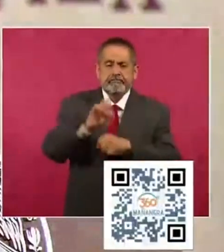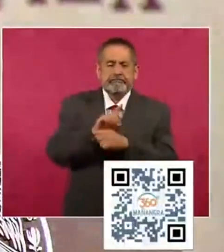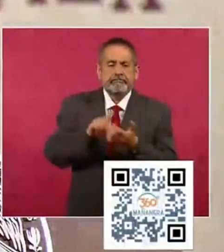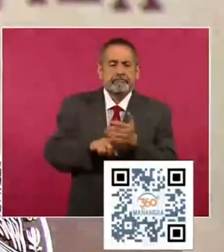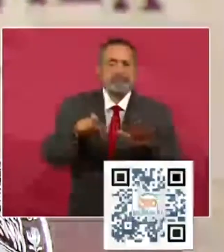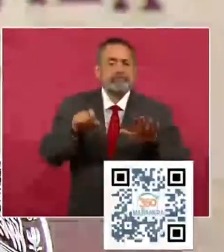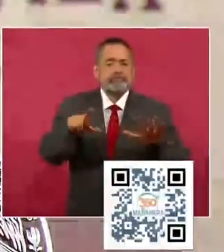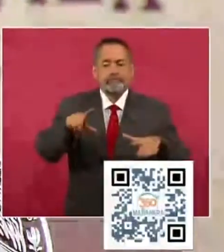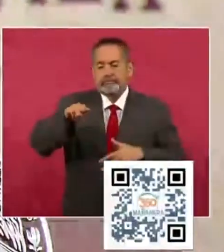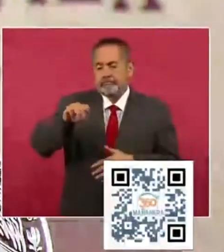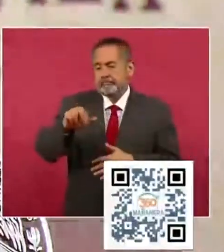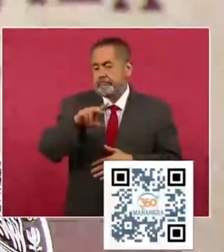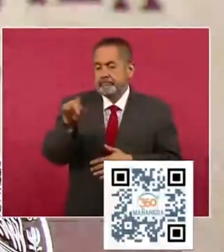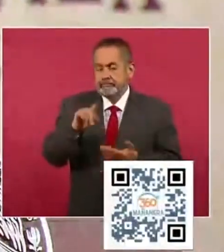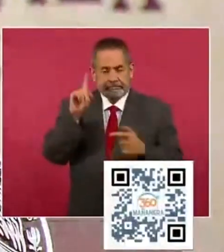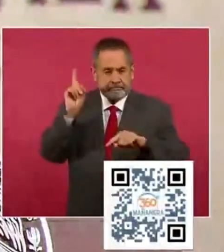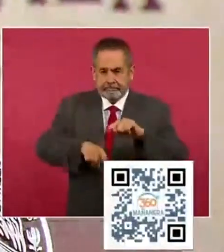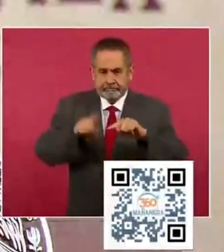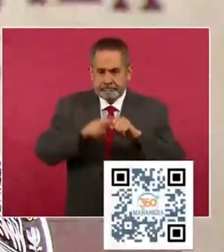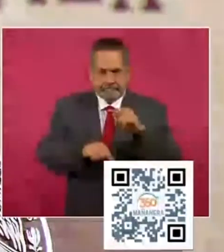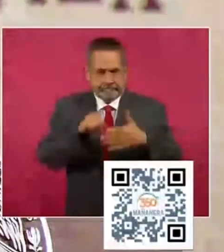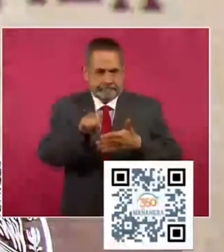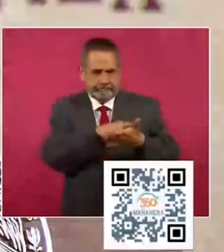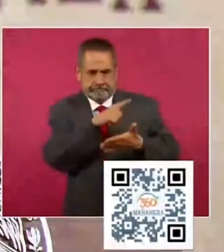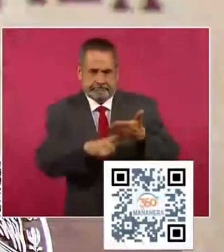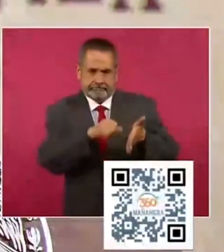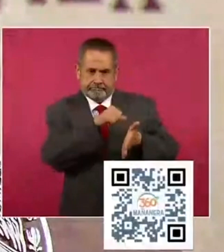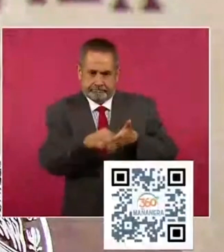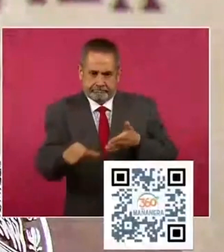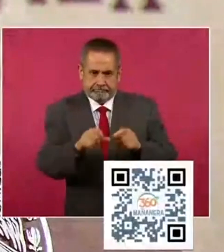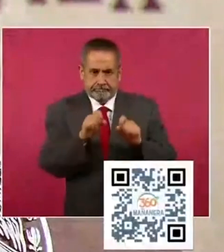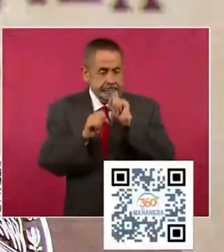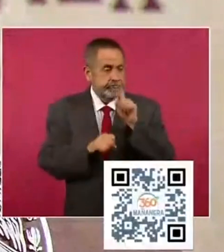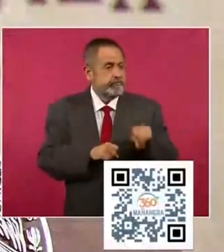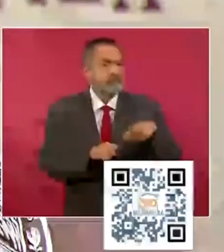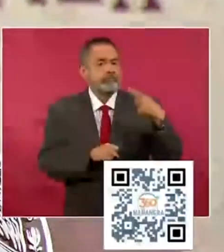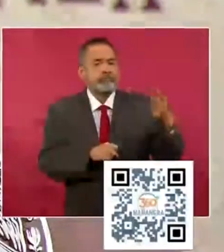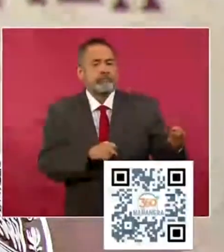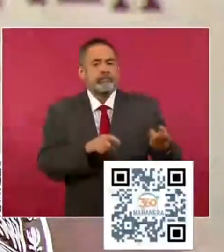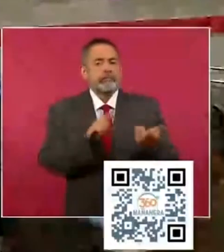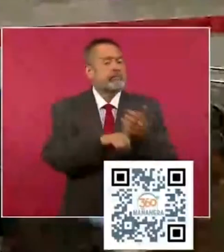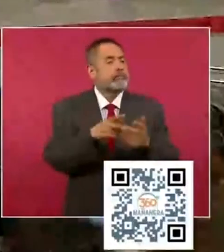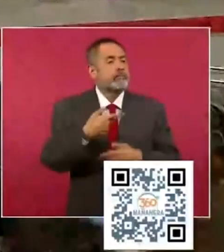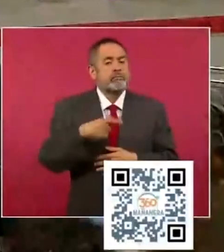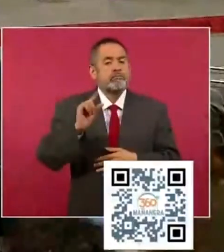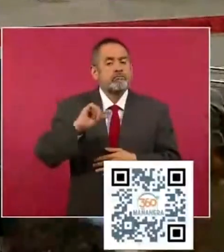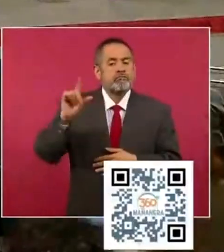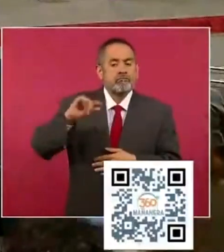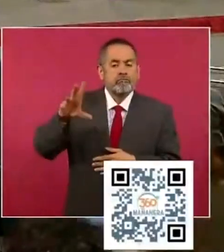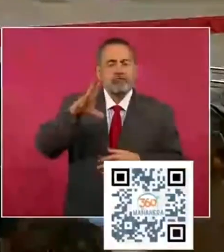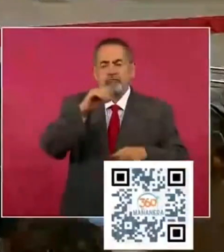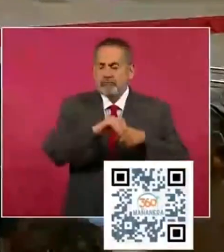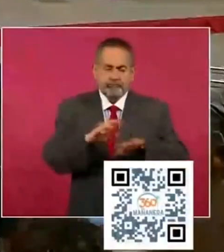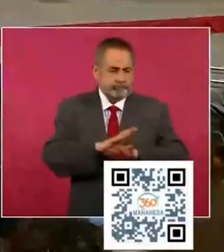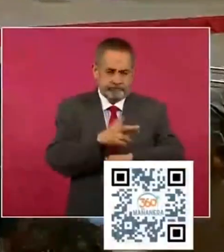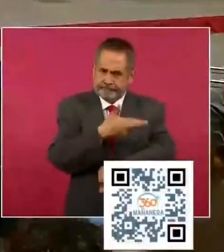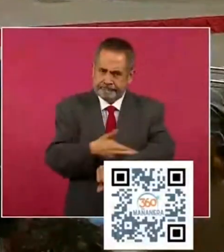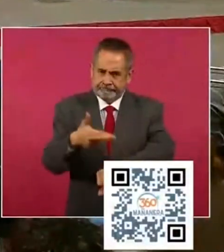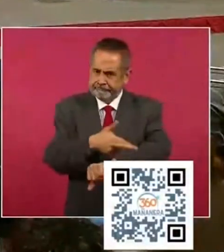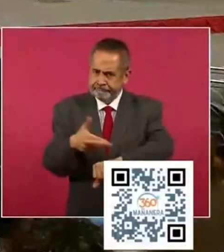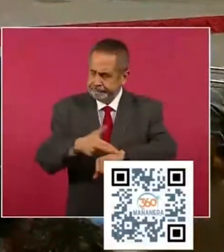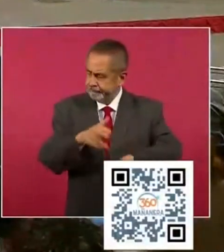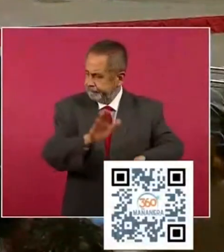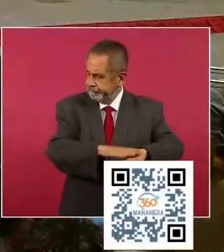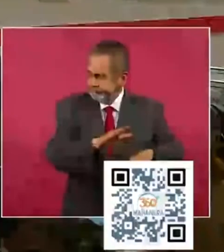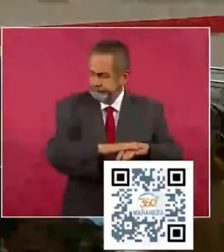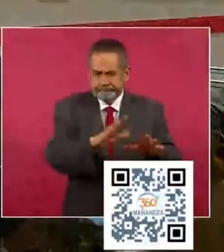y también se han ejercido acciones en contra de las autoridades no que tuvieron a cargo no O